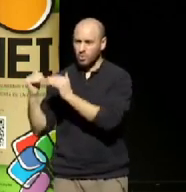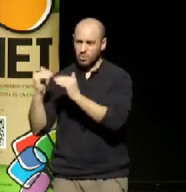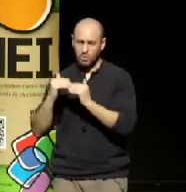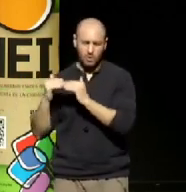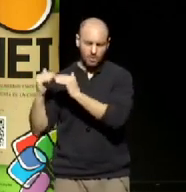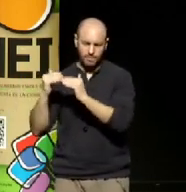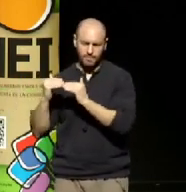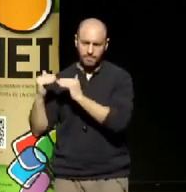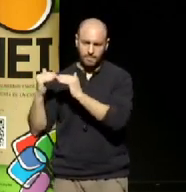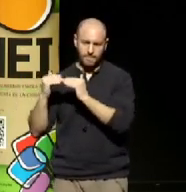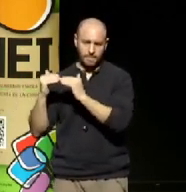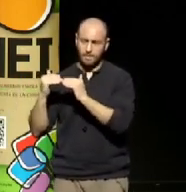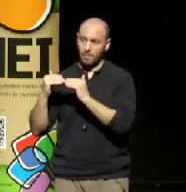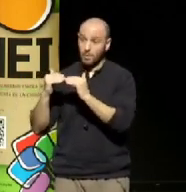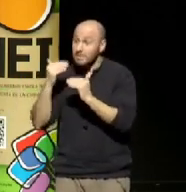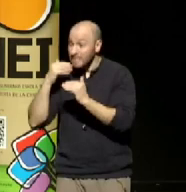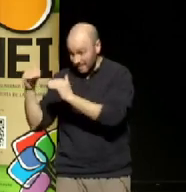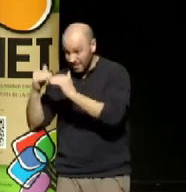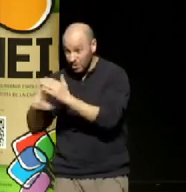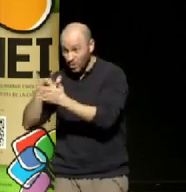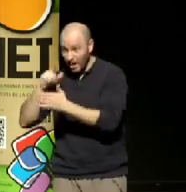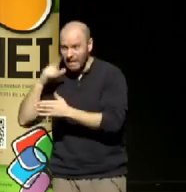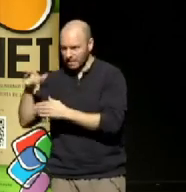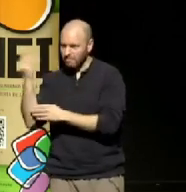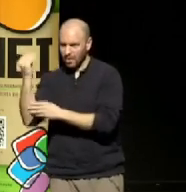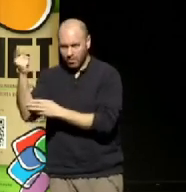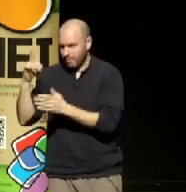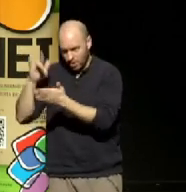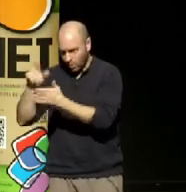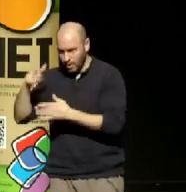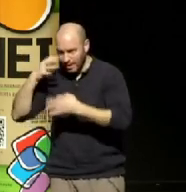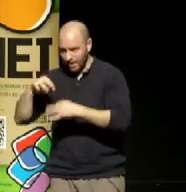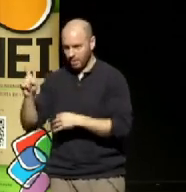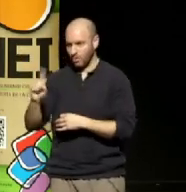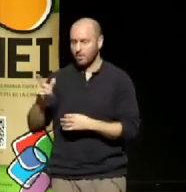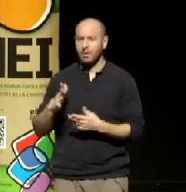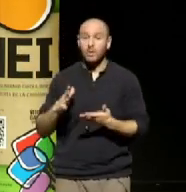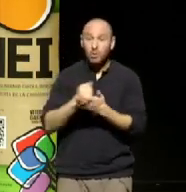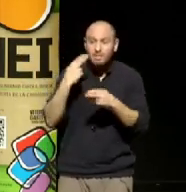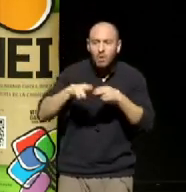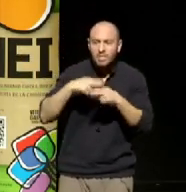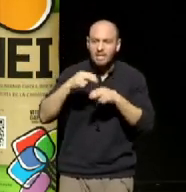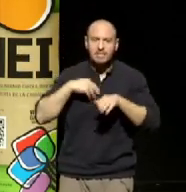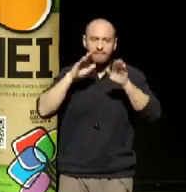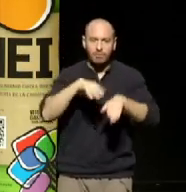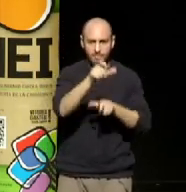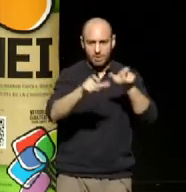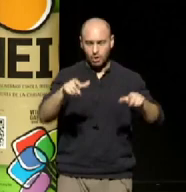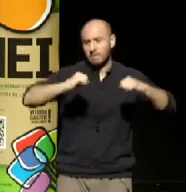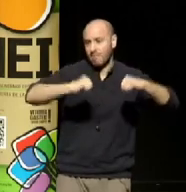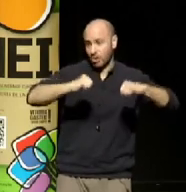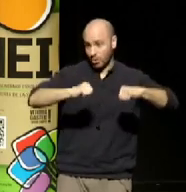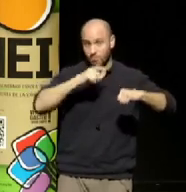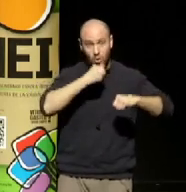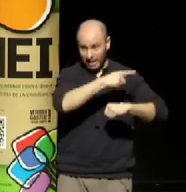tanto, las políticas siempre tienen un sesgo a favor de la gente mayor, porque es normalmente la que es más, primero. Segundo,